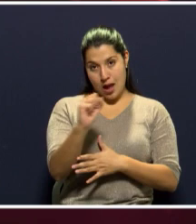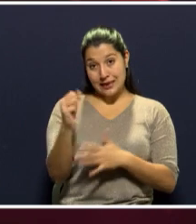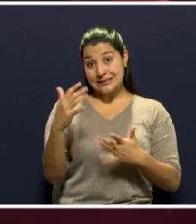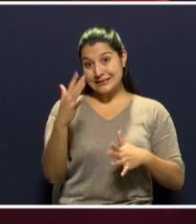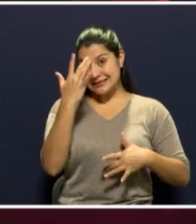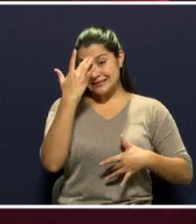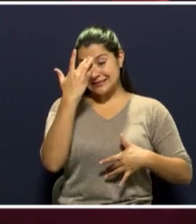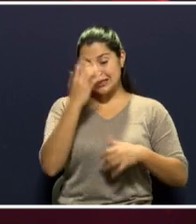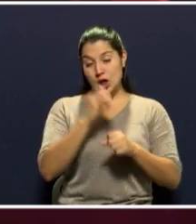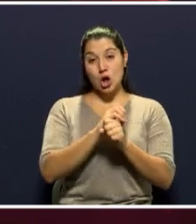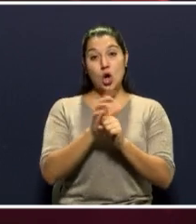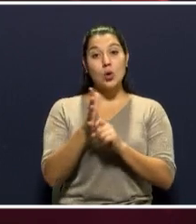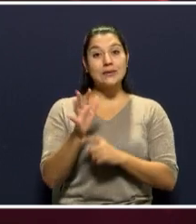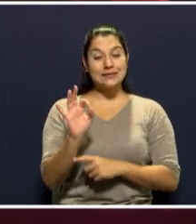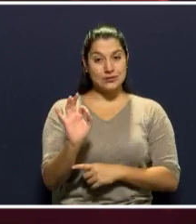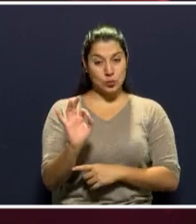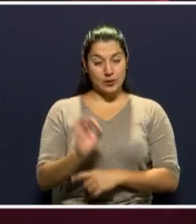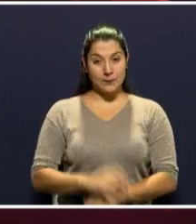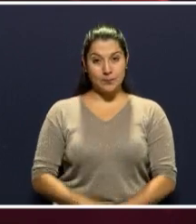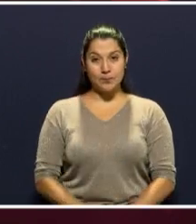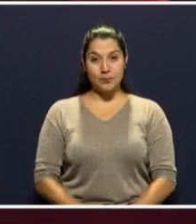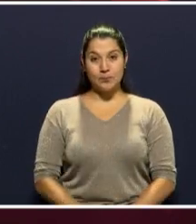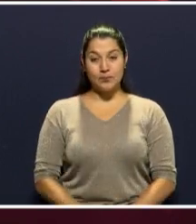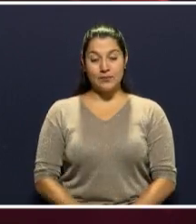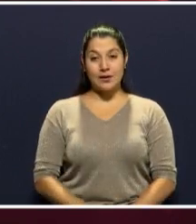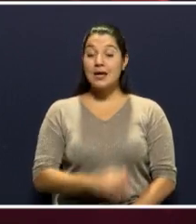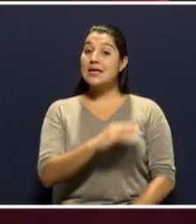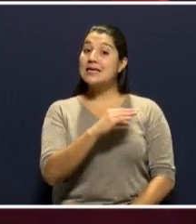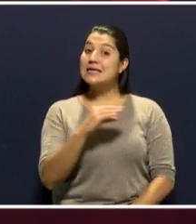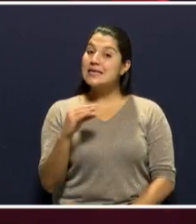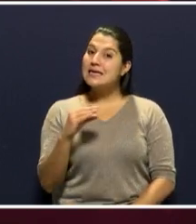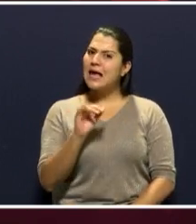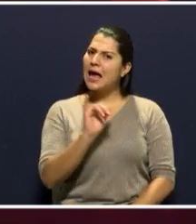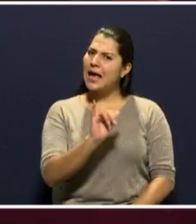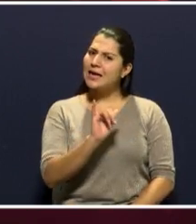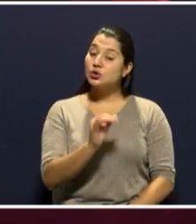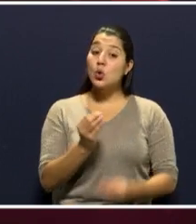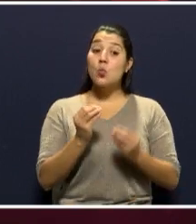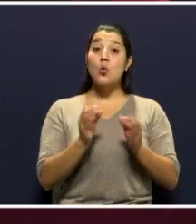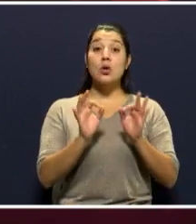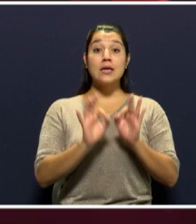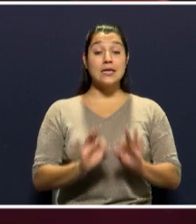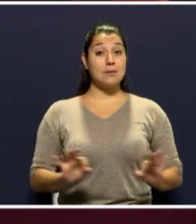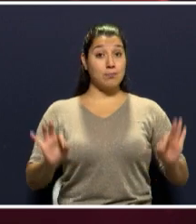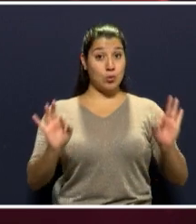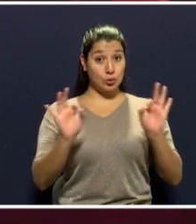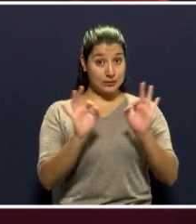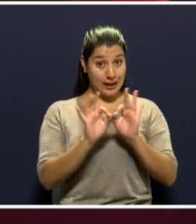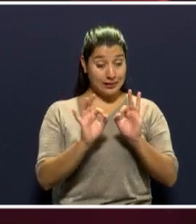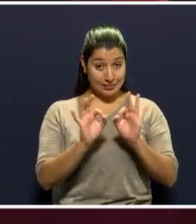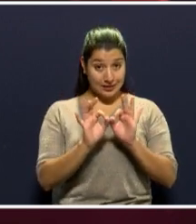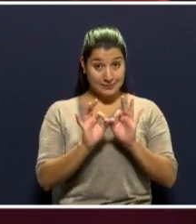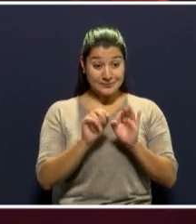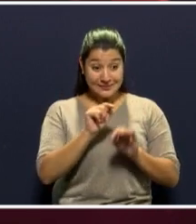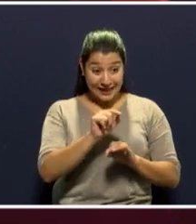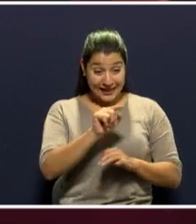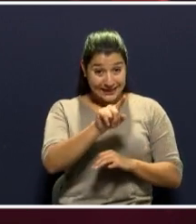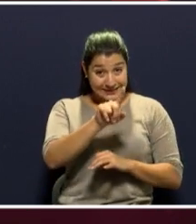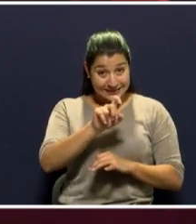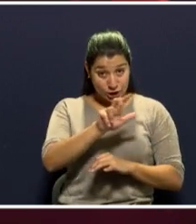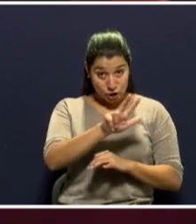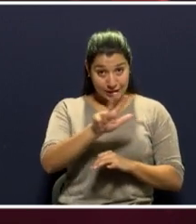de COVID-19. Y esto es muy importante lo que vamos a decir ahora. De los